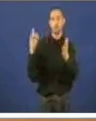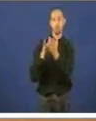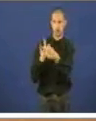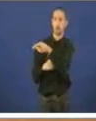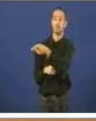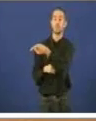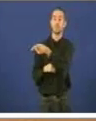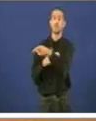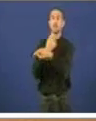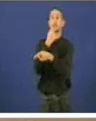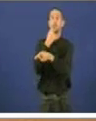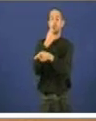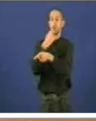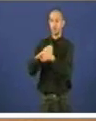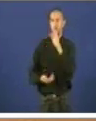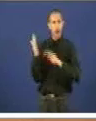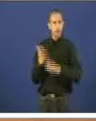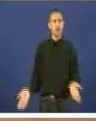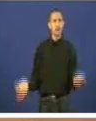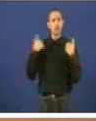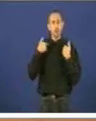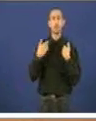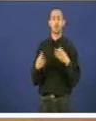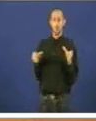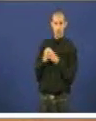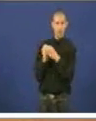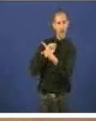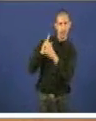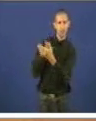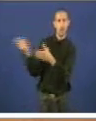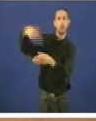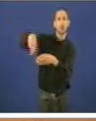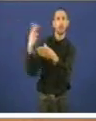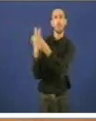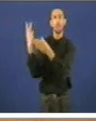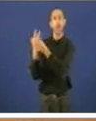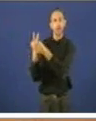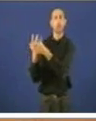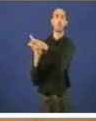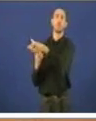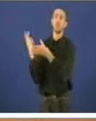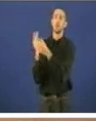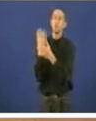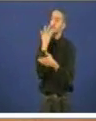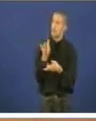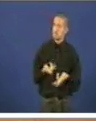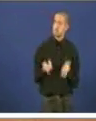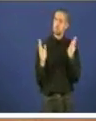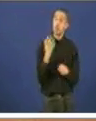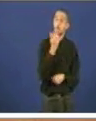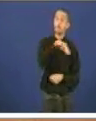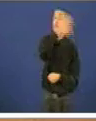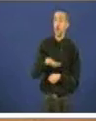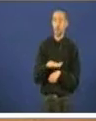Quere decir que eu vou a responsabilizar o goberno bipartito de autorizar presuntamente 3